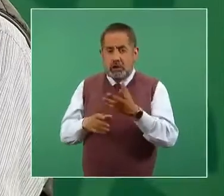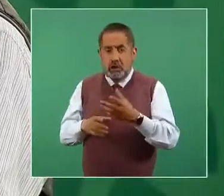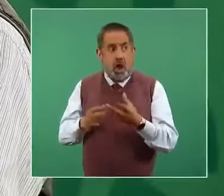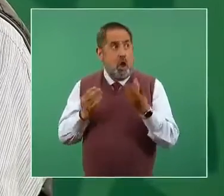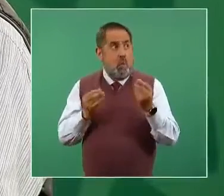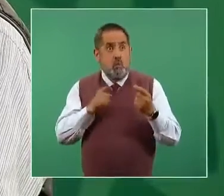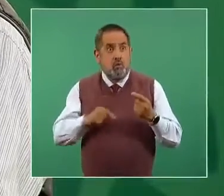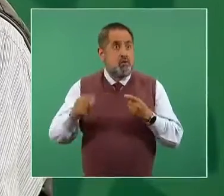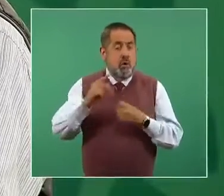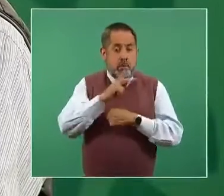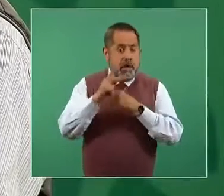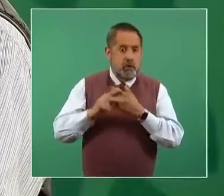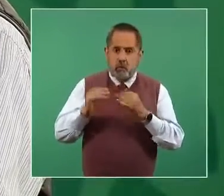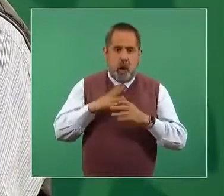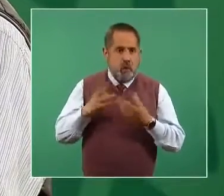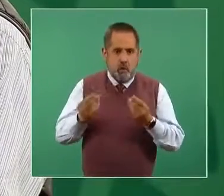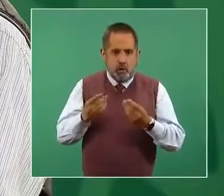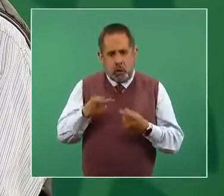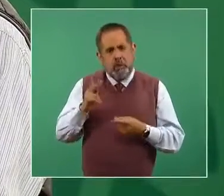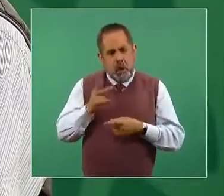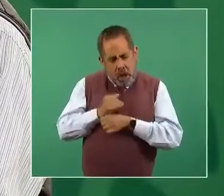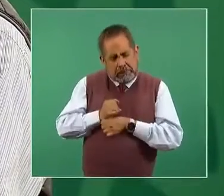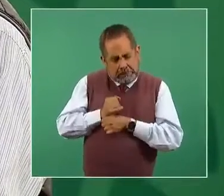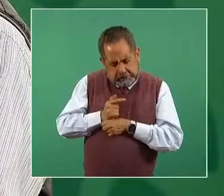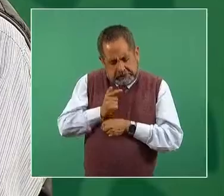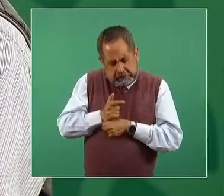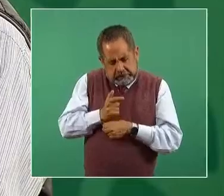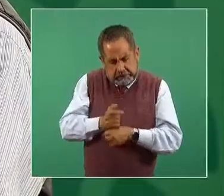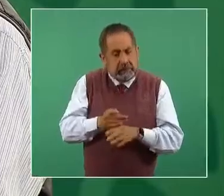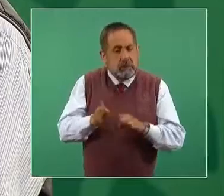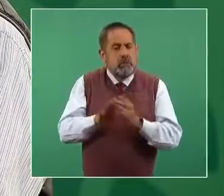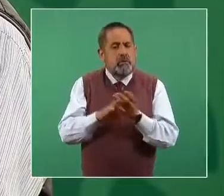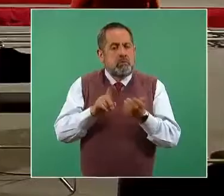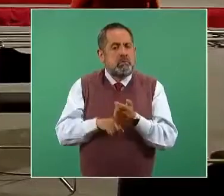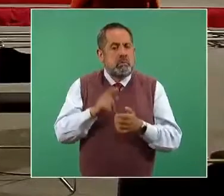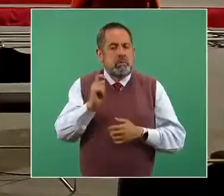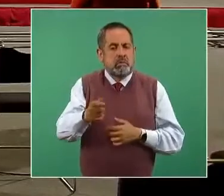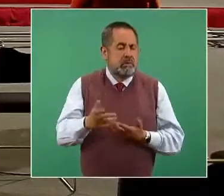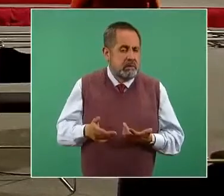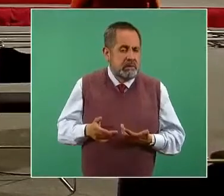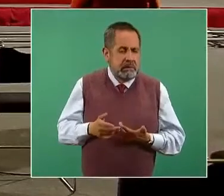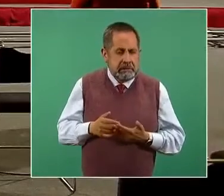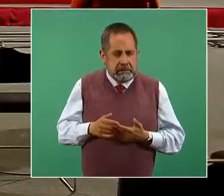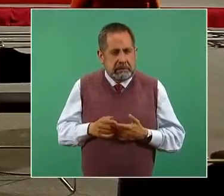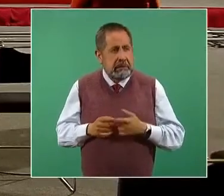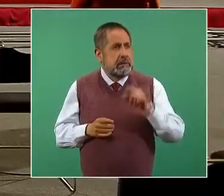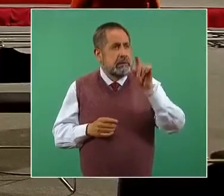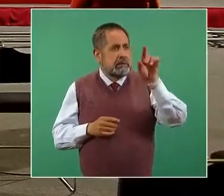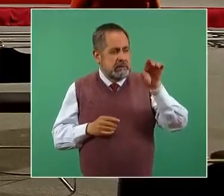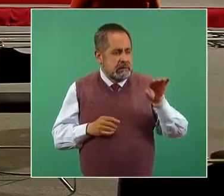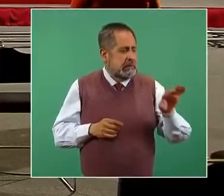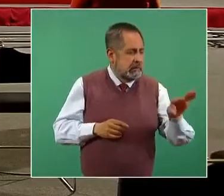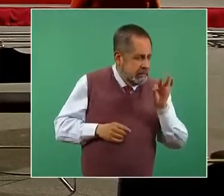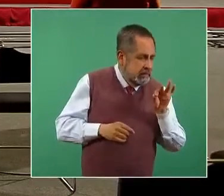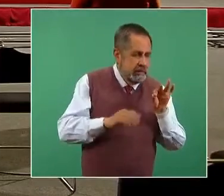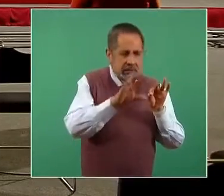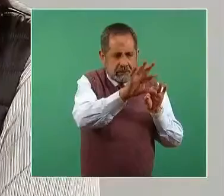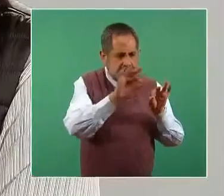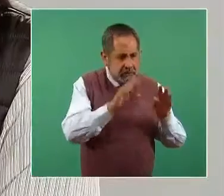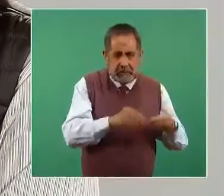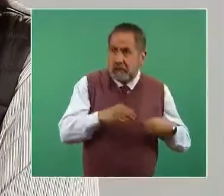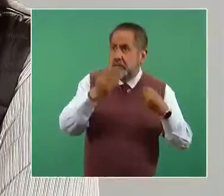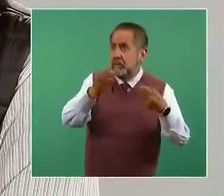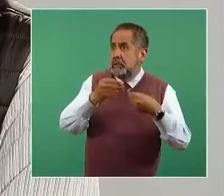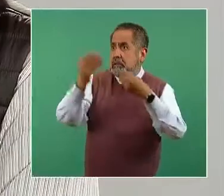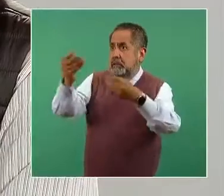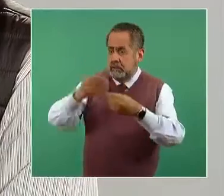en el país, pero a través obviamente de una selección de las muestras, es decir, personas